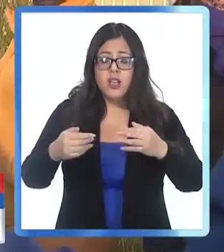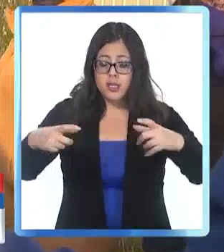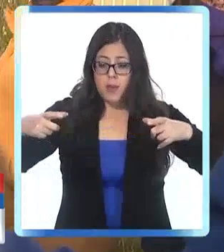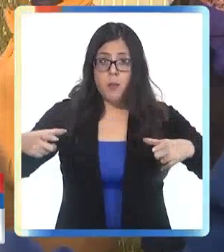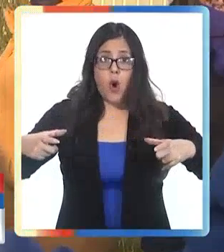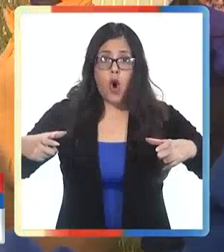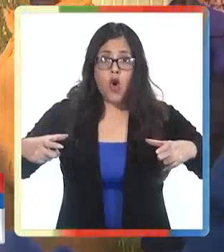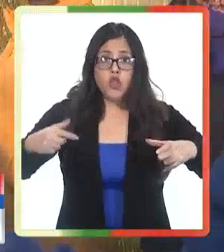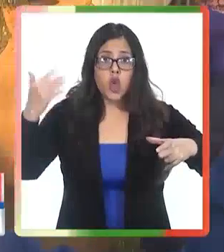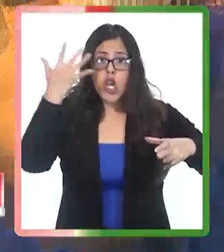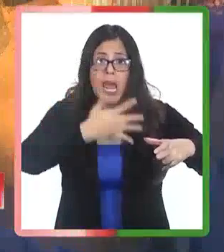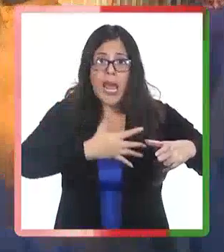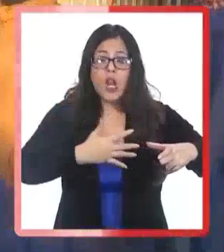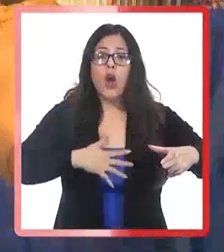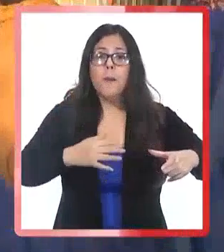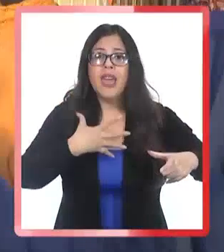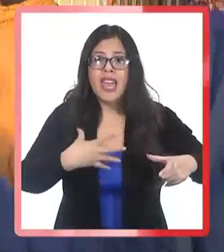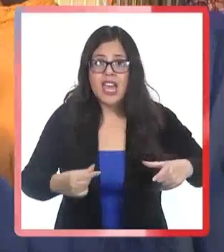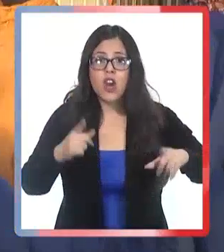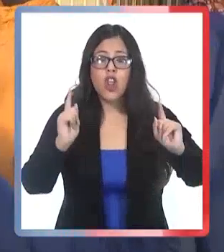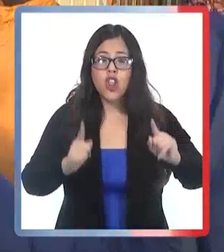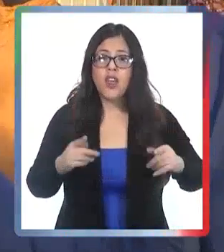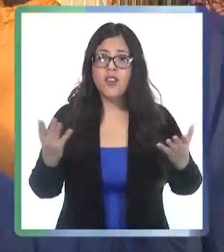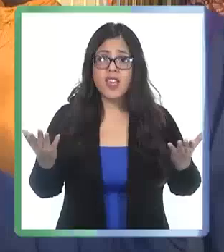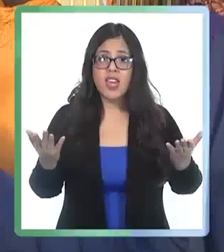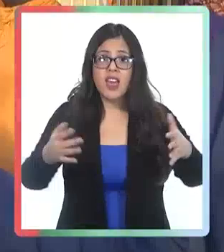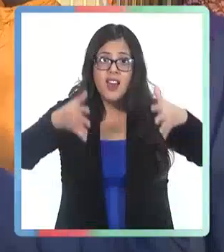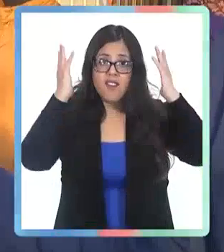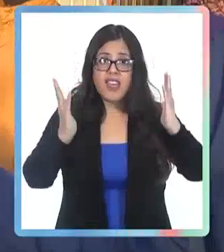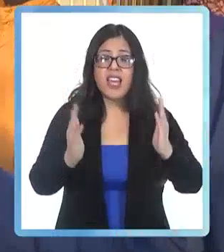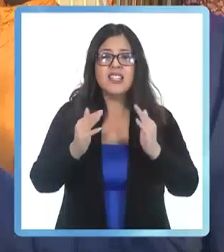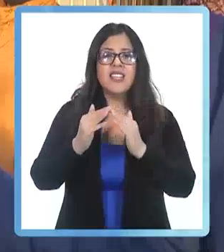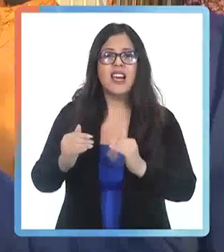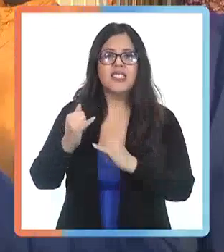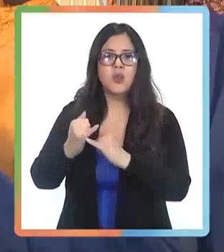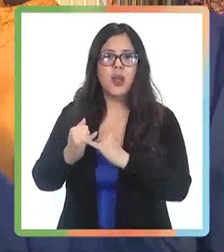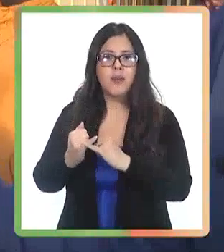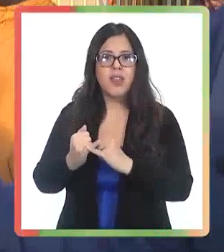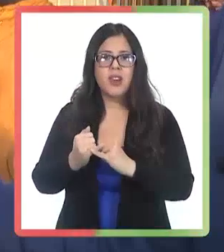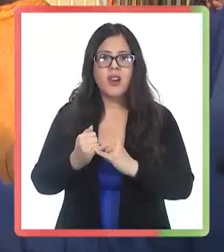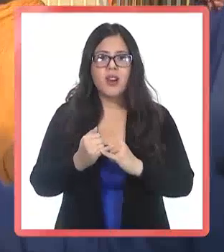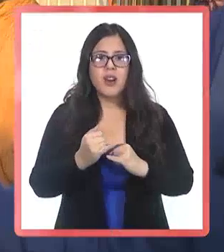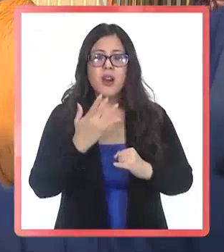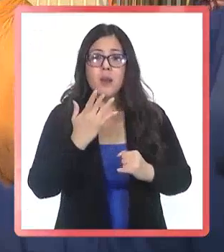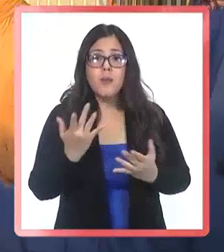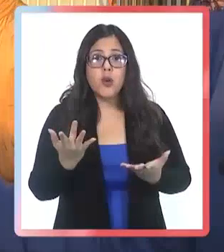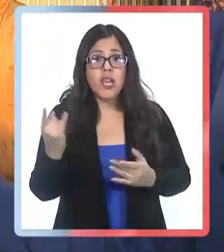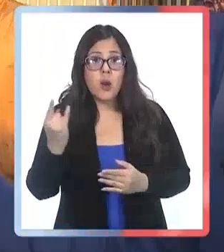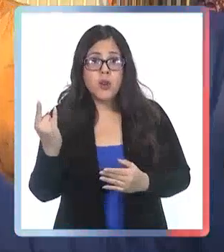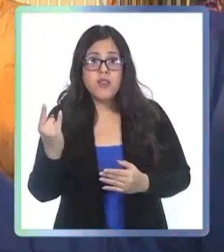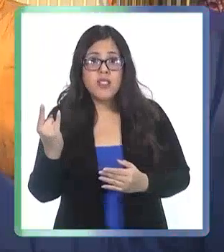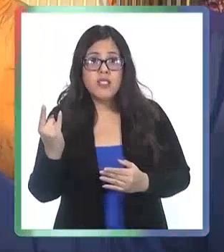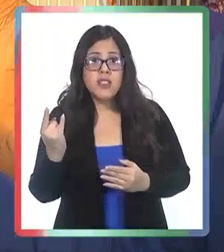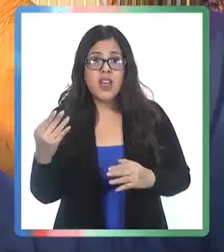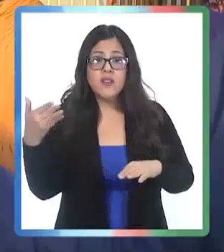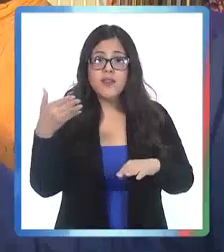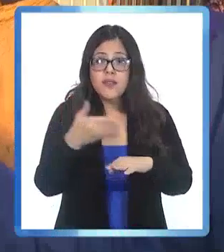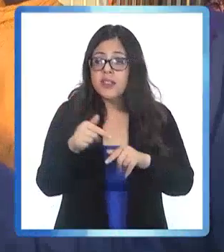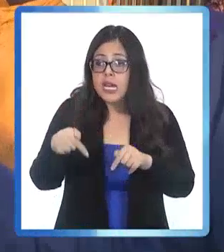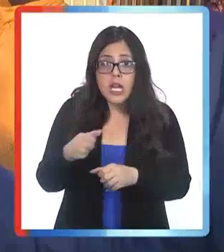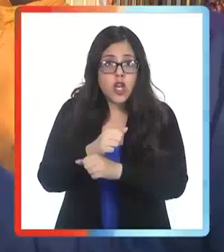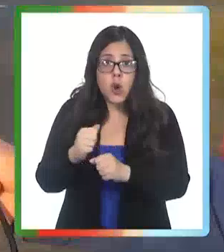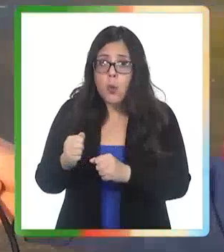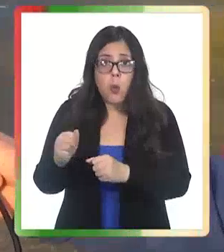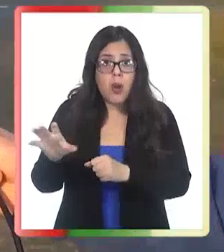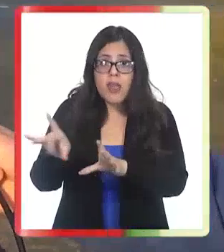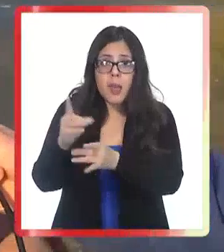de los pozos negros. Mi hijo se tiene que bañar en la casa de un amigo porque va a la universidad. Mi hijo no puede traer a nadie a la casa a